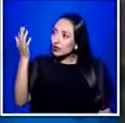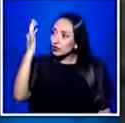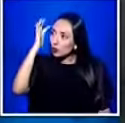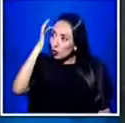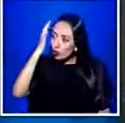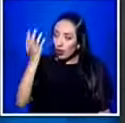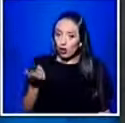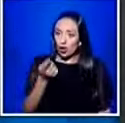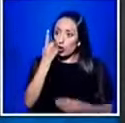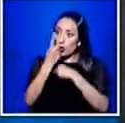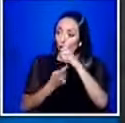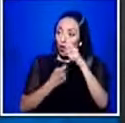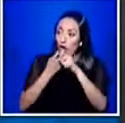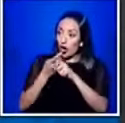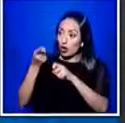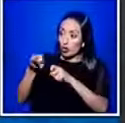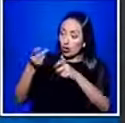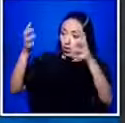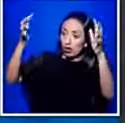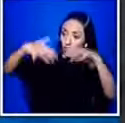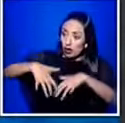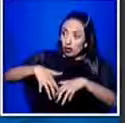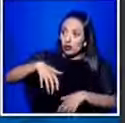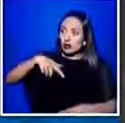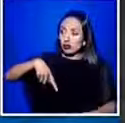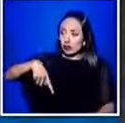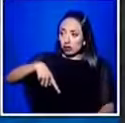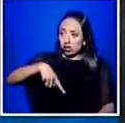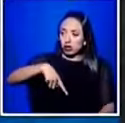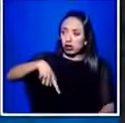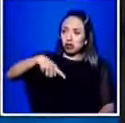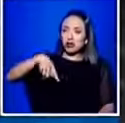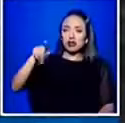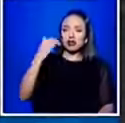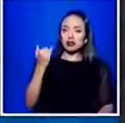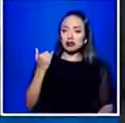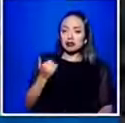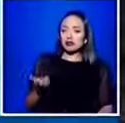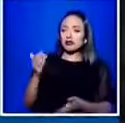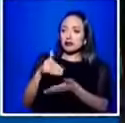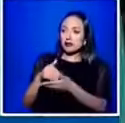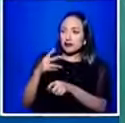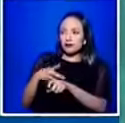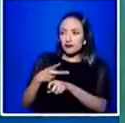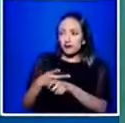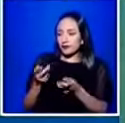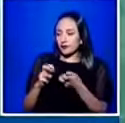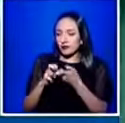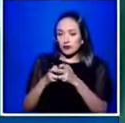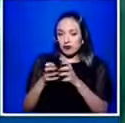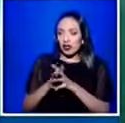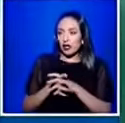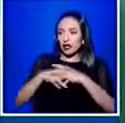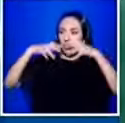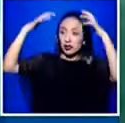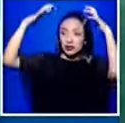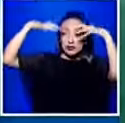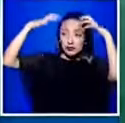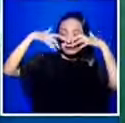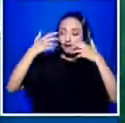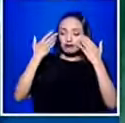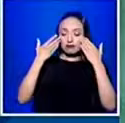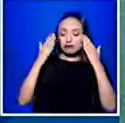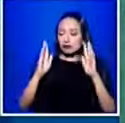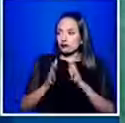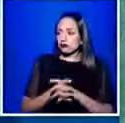ser un año que esto se fue adentro y entonces otra vez nos vamos a quedar en las mismas con estos aguaceros, no sé qué es lo que vaya